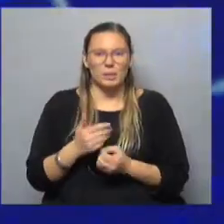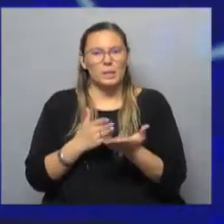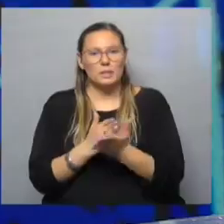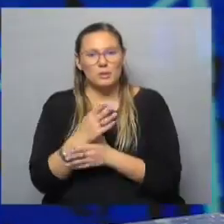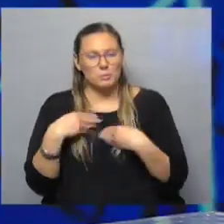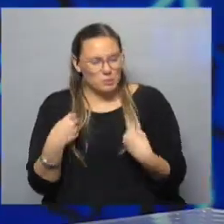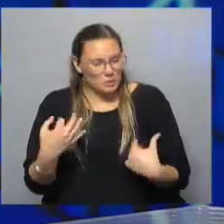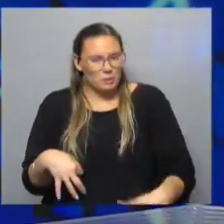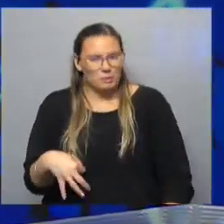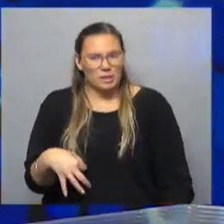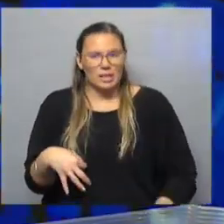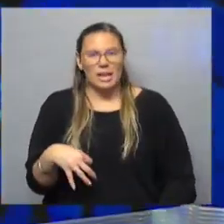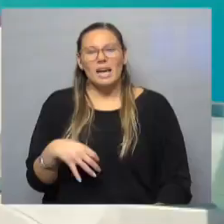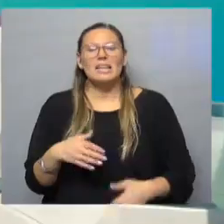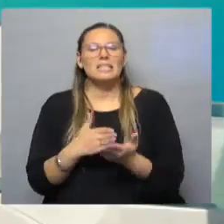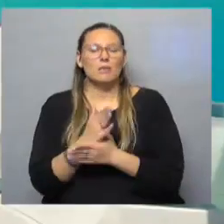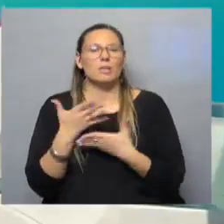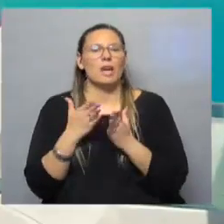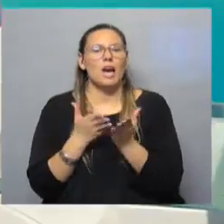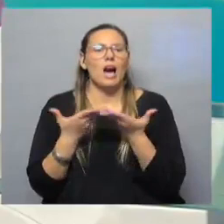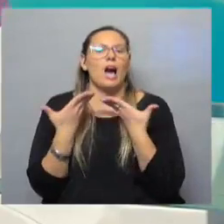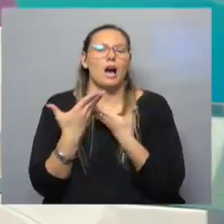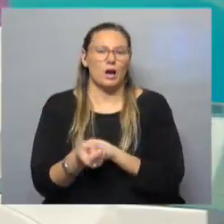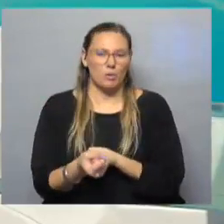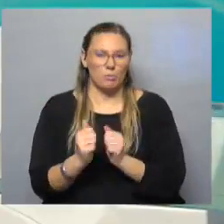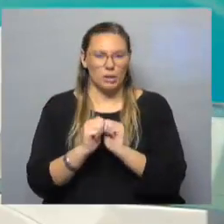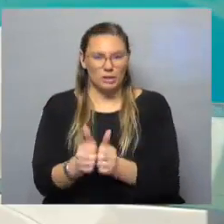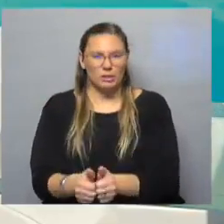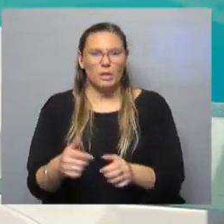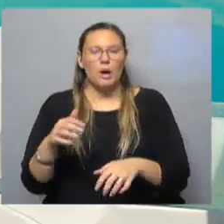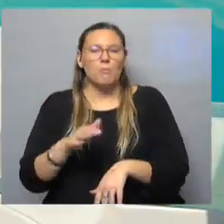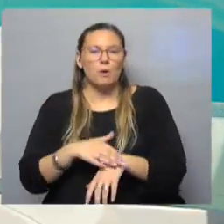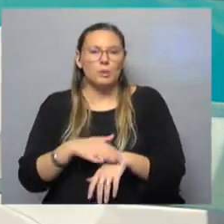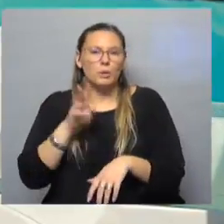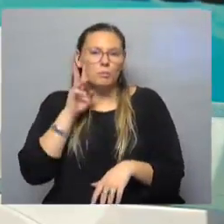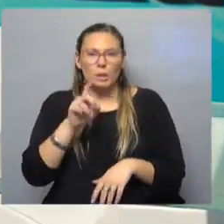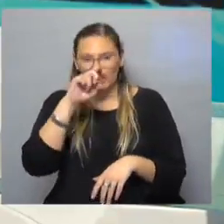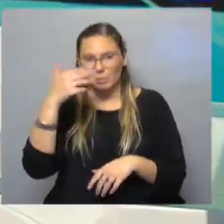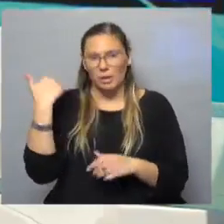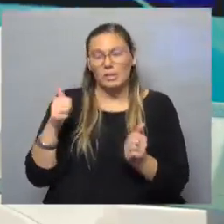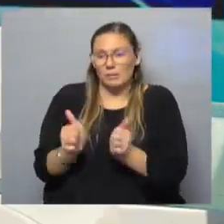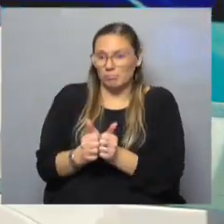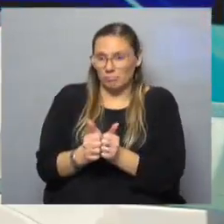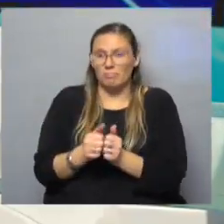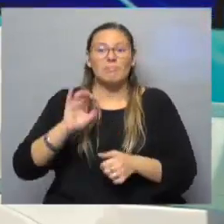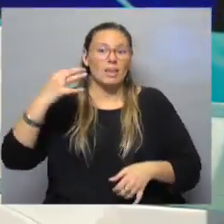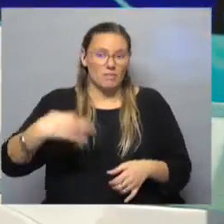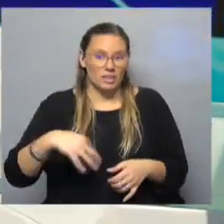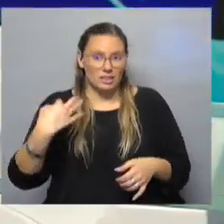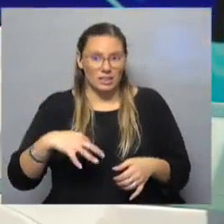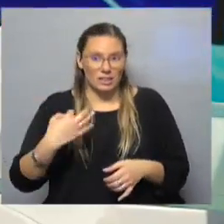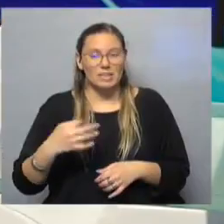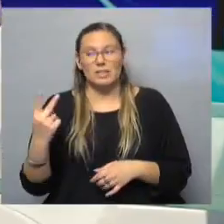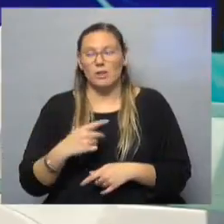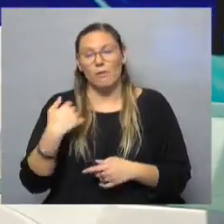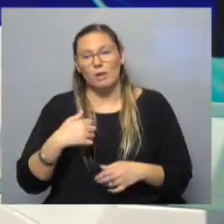bien. Siempre estoy acompañando. Tengo viejos recuerdos. Desde algún lugar. De nuestras épocas de Mira Montevideo. ¿Cómo no? ¿Eh? Sí, claro. Si habremos pasado bien,